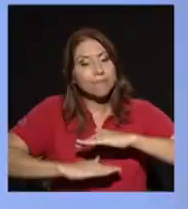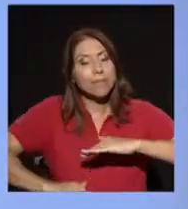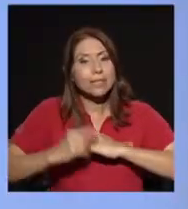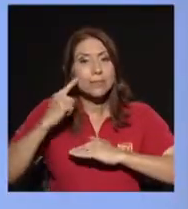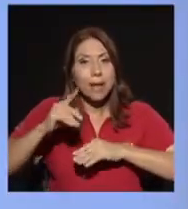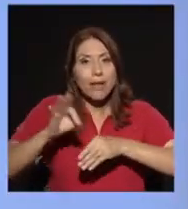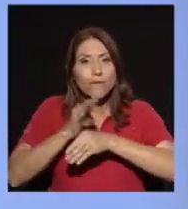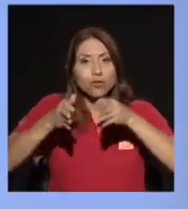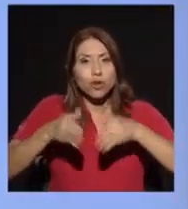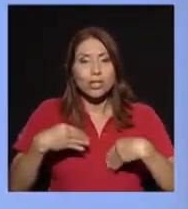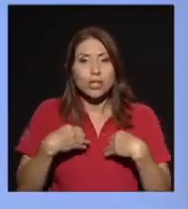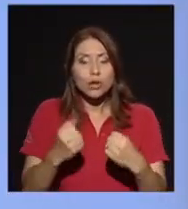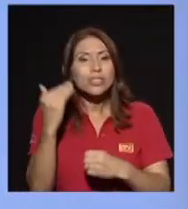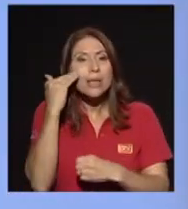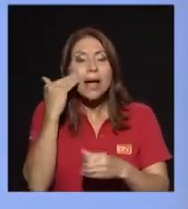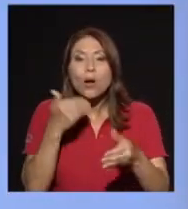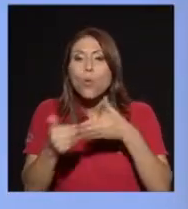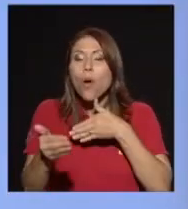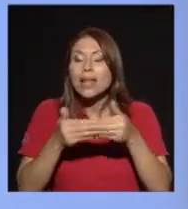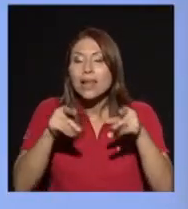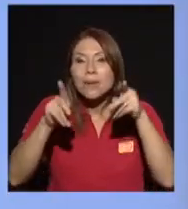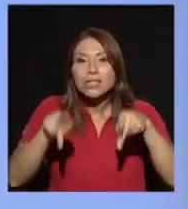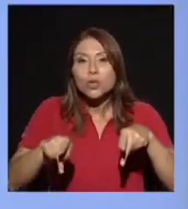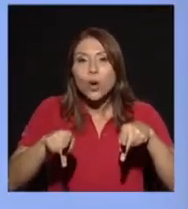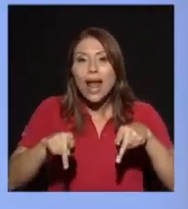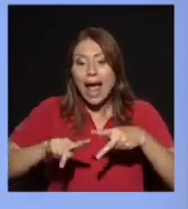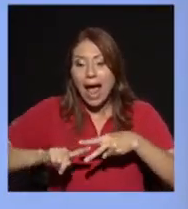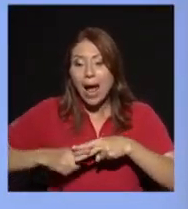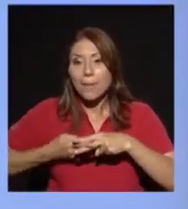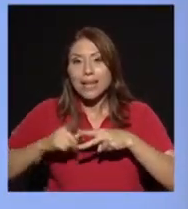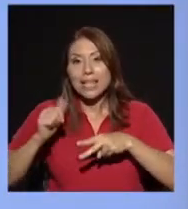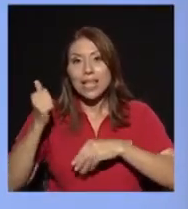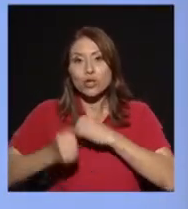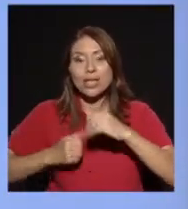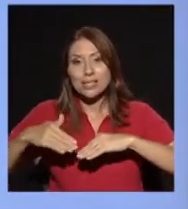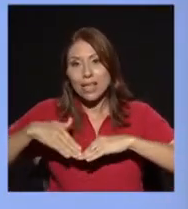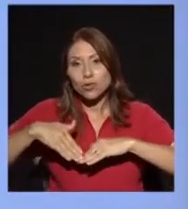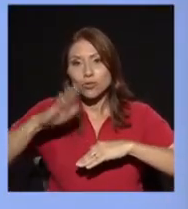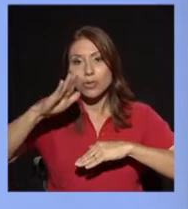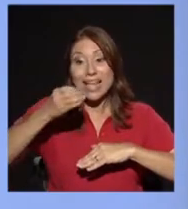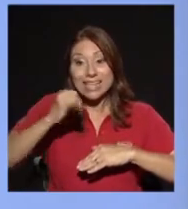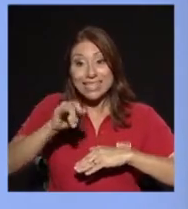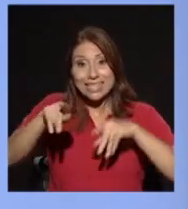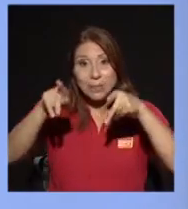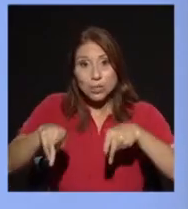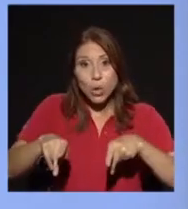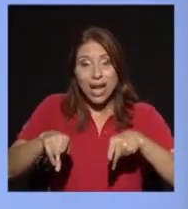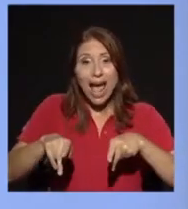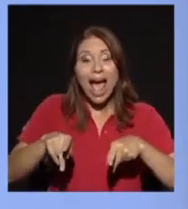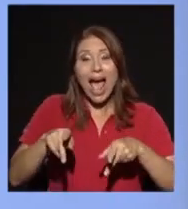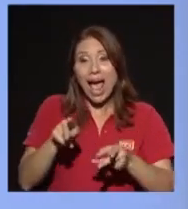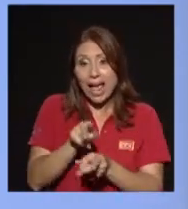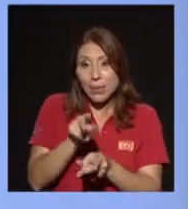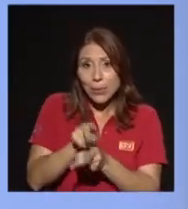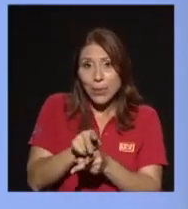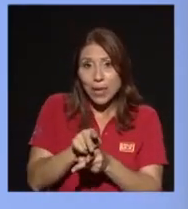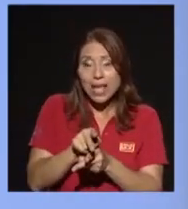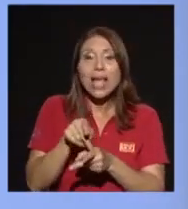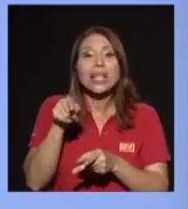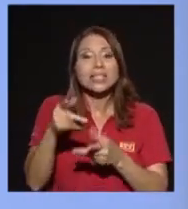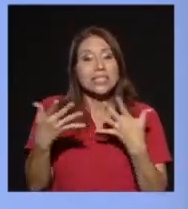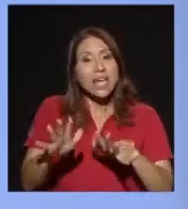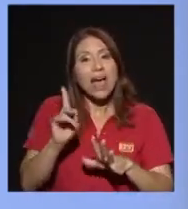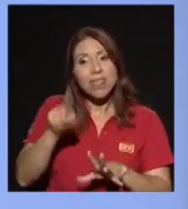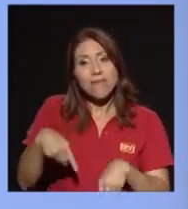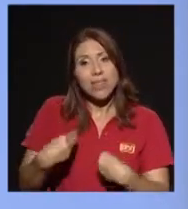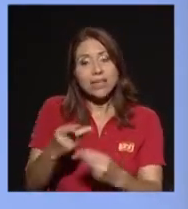personal de salud sepa que cualquier persona menor de edad a partir de los 10 años en adelante, si es activo sexualmente, debe de brindarse protección a su salud. ¿Y